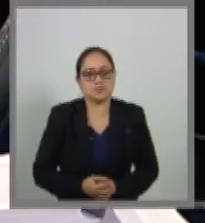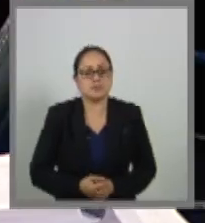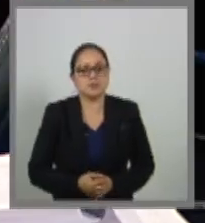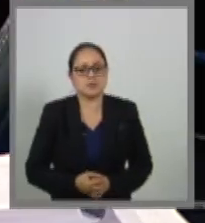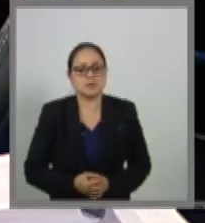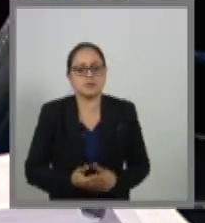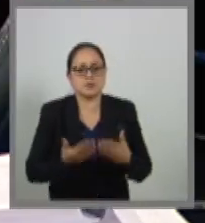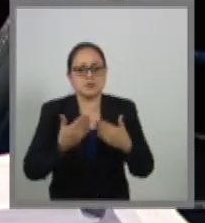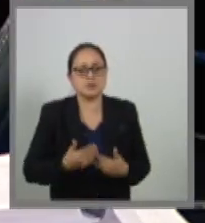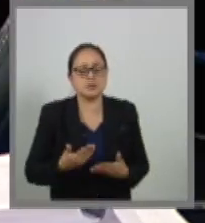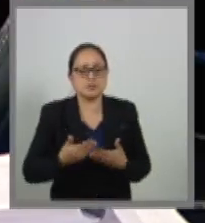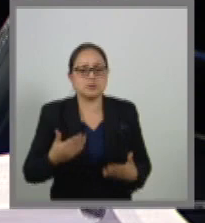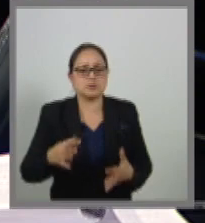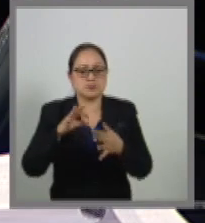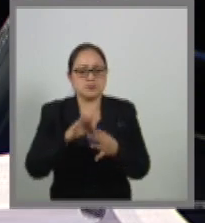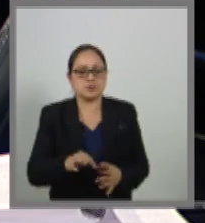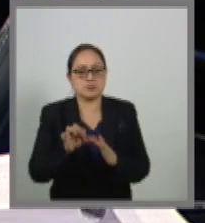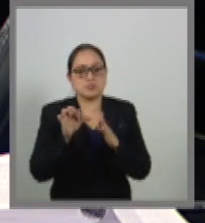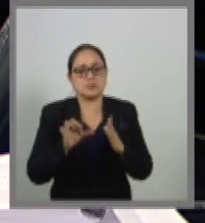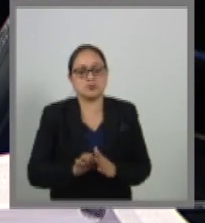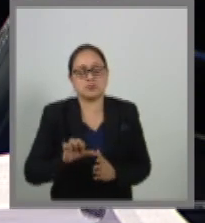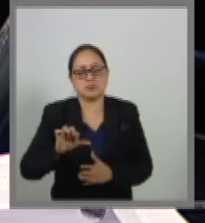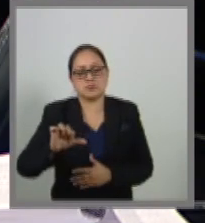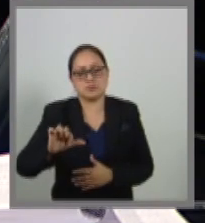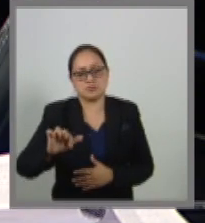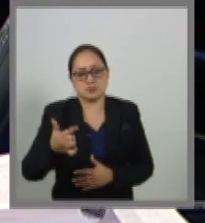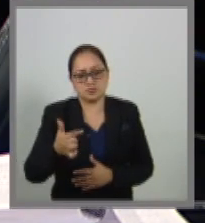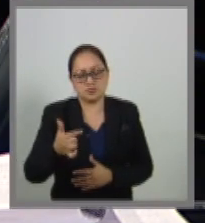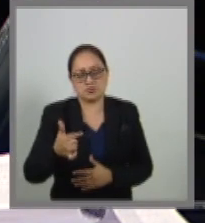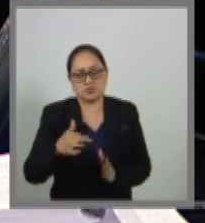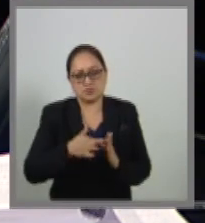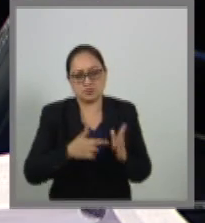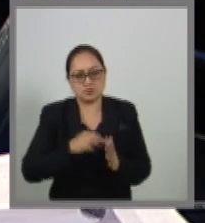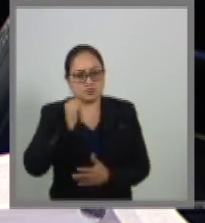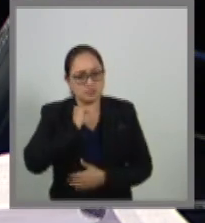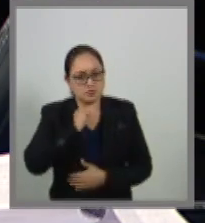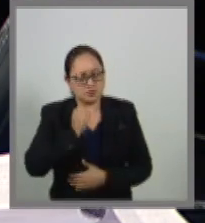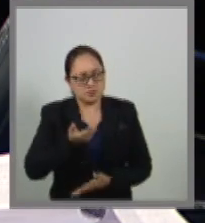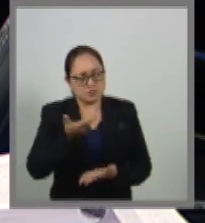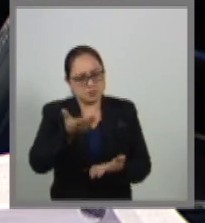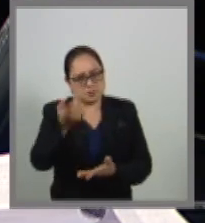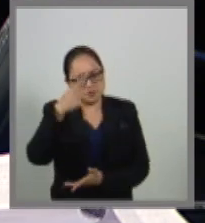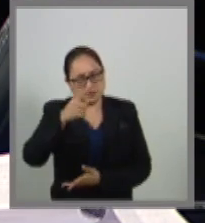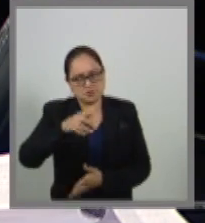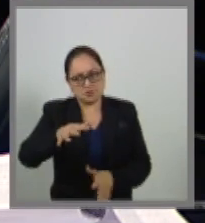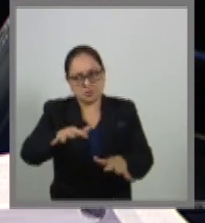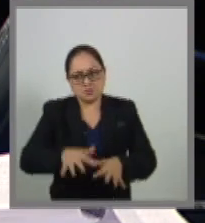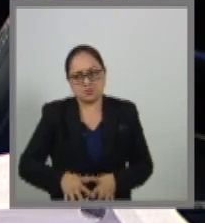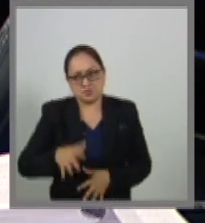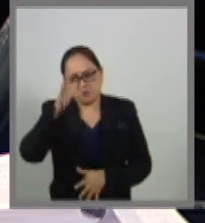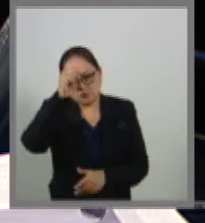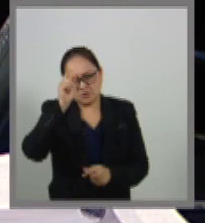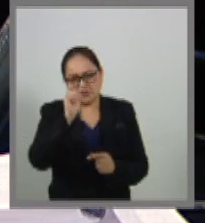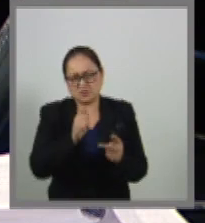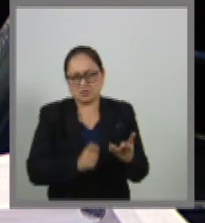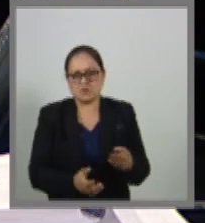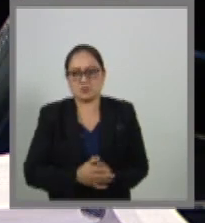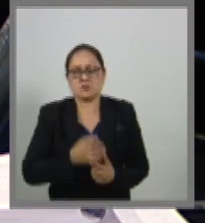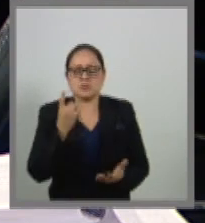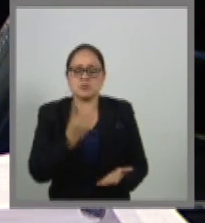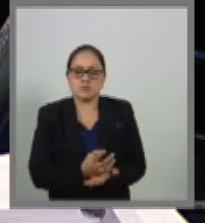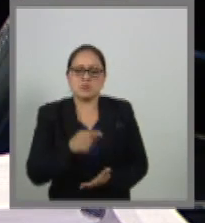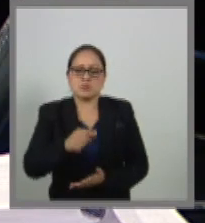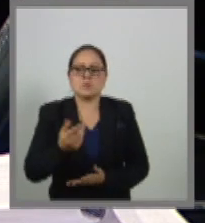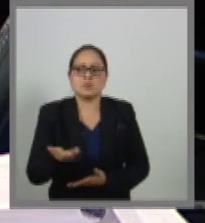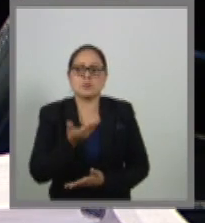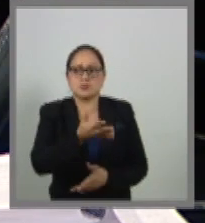Consecuencia, con fundamento en lo dispuesto el artículo 12 del reglamento del Senado, está a la consideración de la Asamblea el siguiente punto de acuerdo. Único,